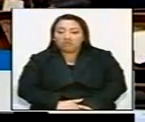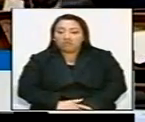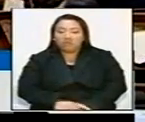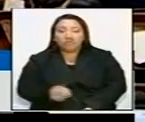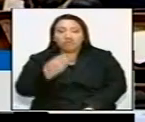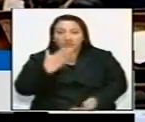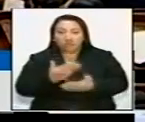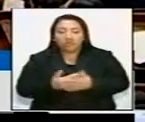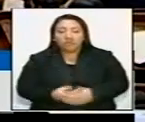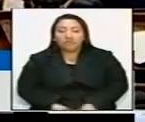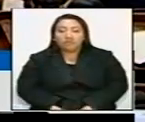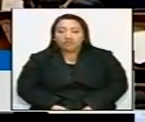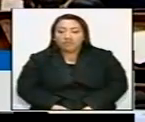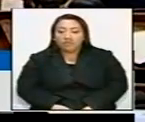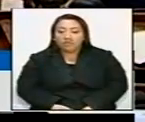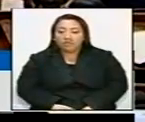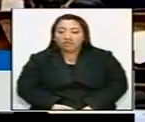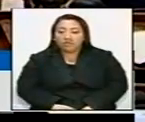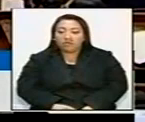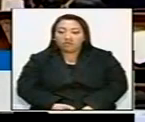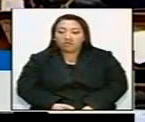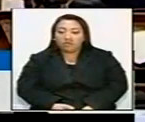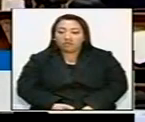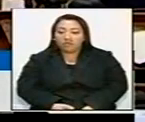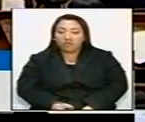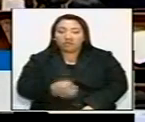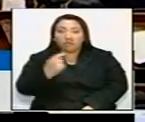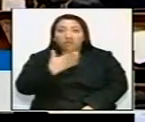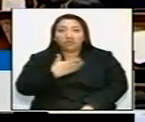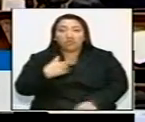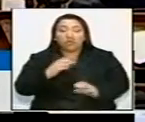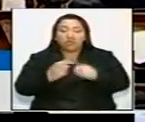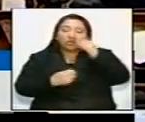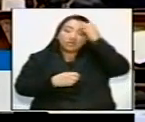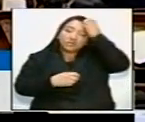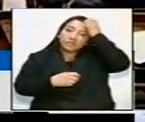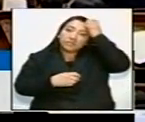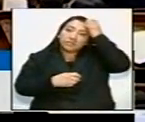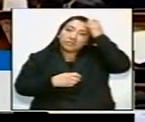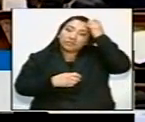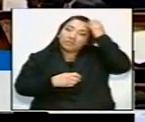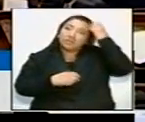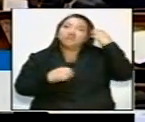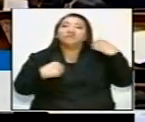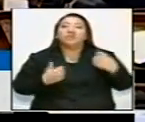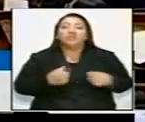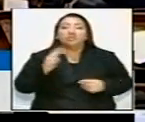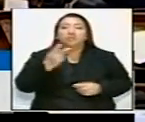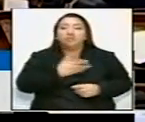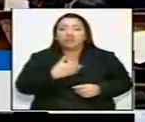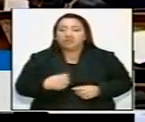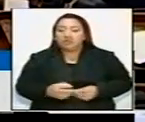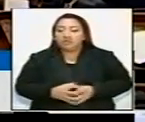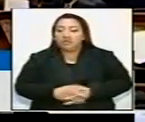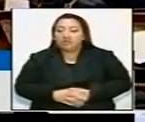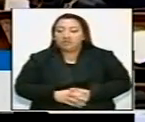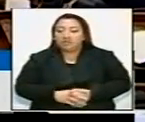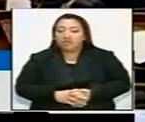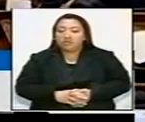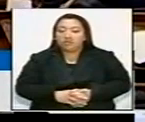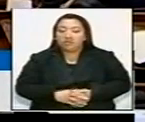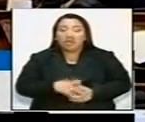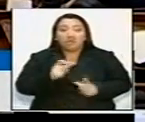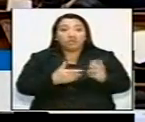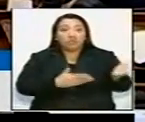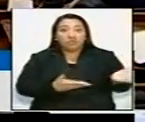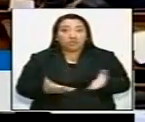Muchísimas gracias. Señor presidente del Congreso, señora vicepresidenta, invitados